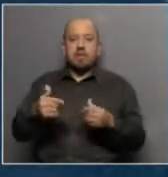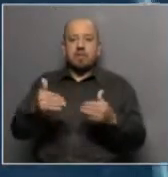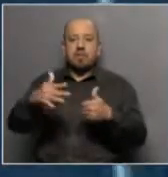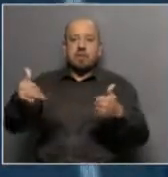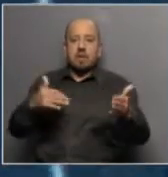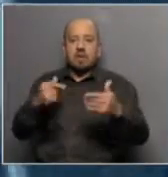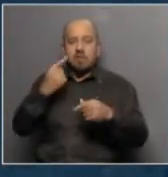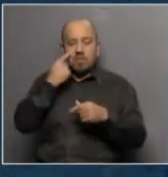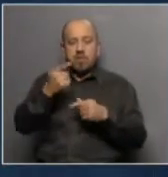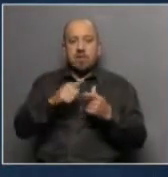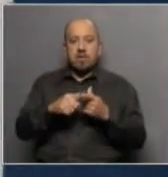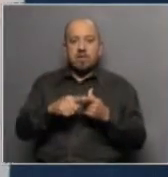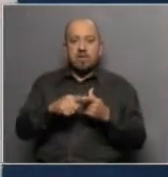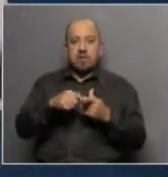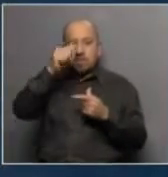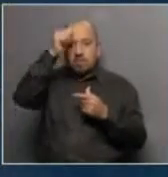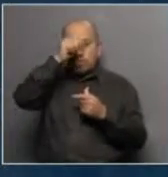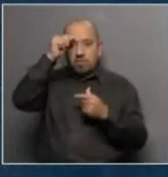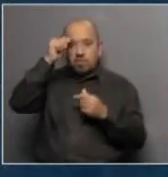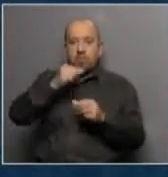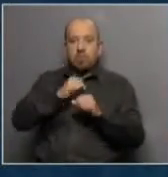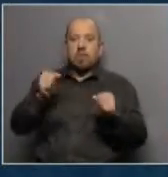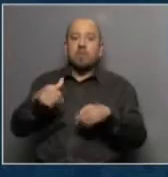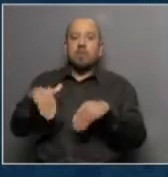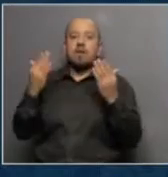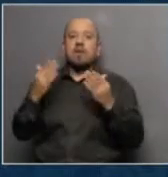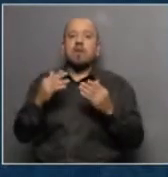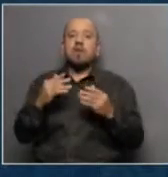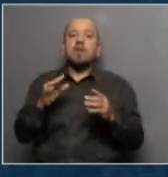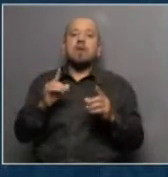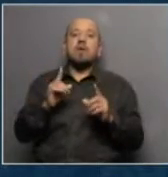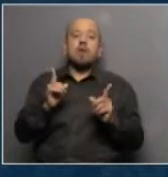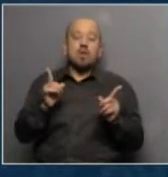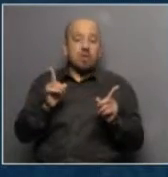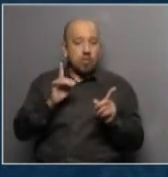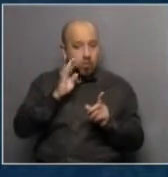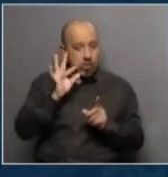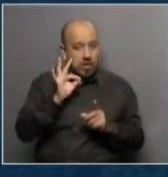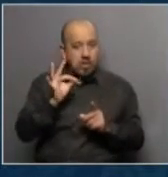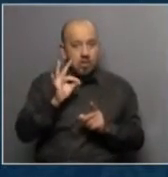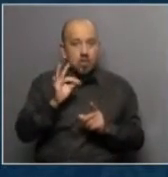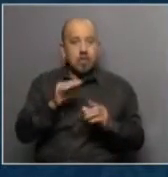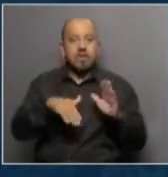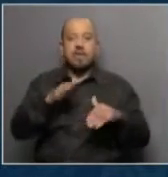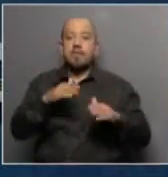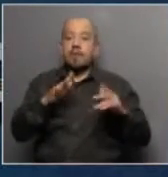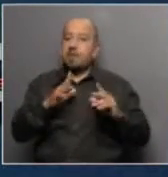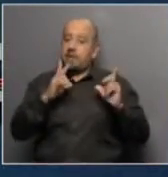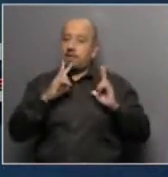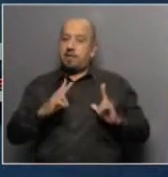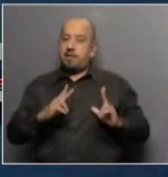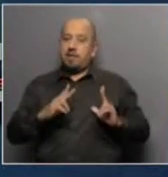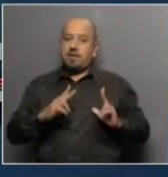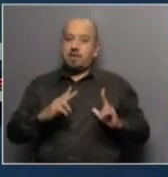al mar. Los domingos puede ir cualquiera. Los domingos puede ir cualquiera, ojo, ¿eh? Según la facha también, ¿eh? Según la